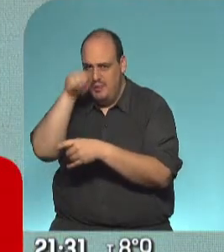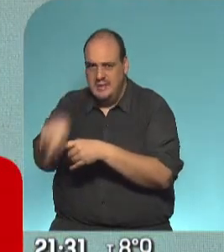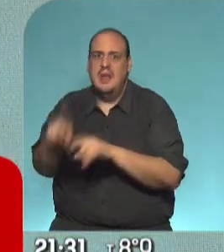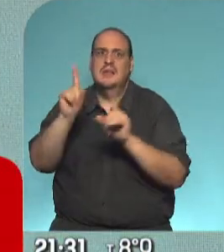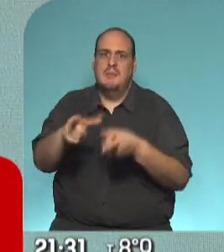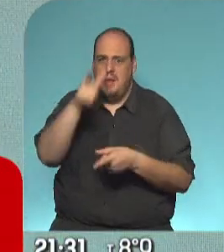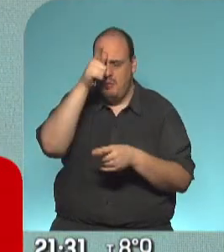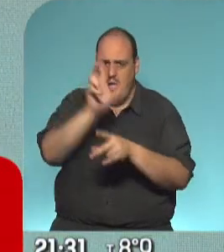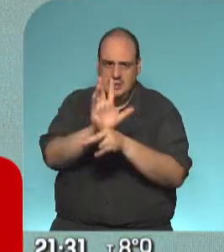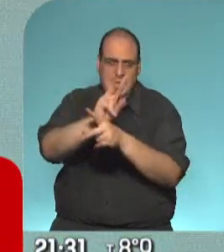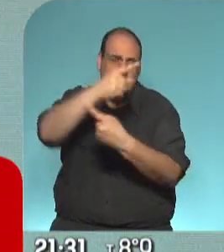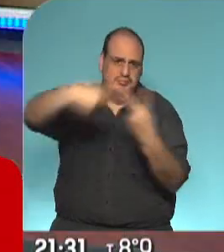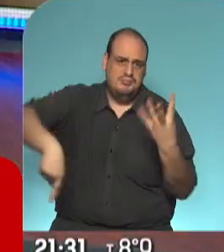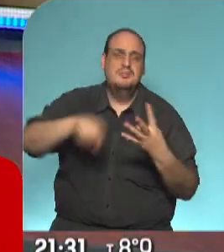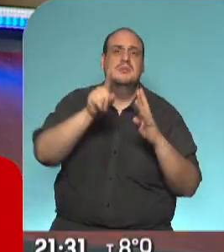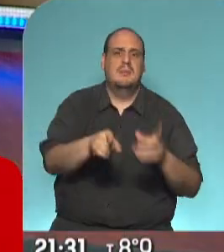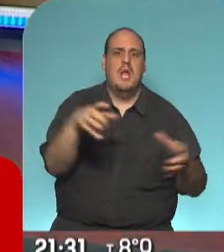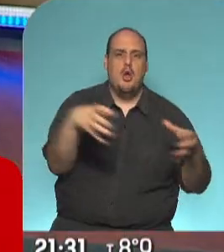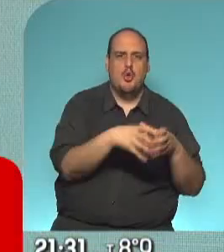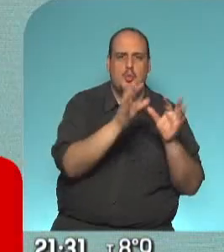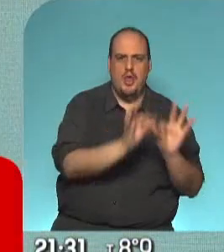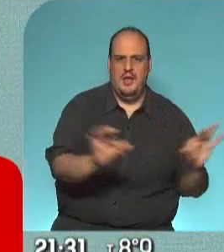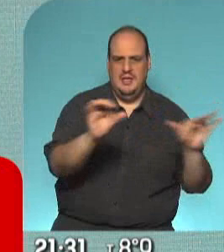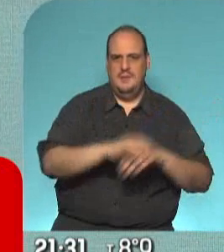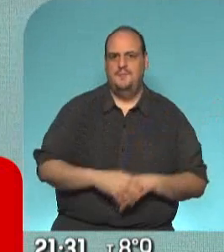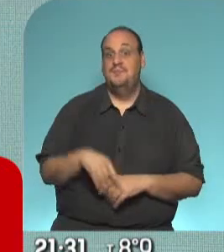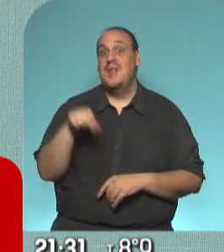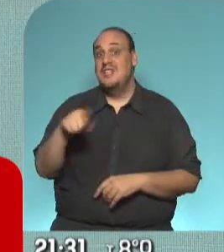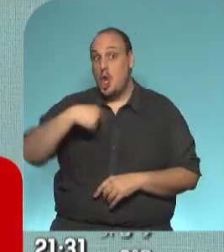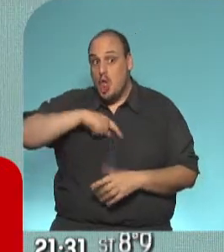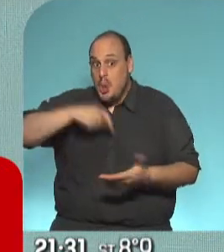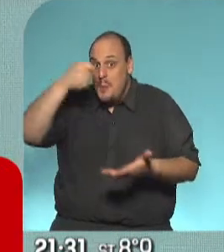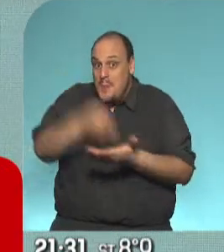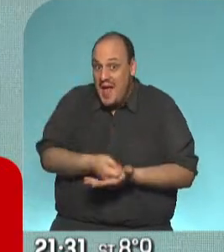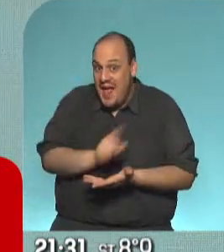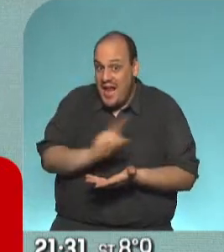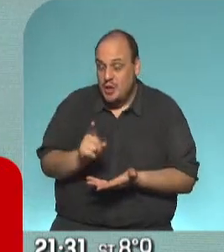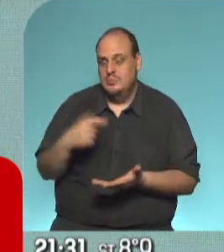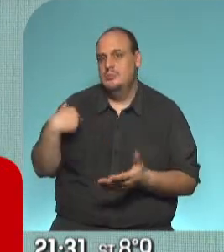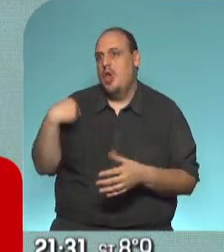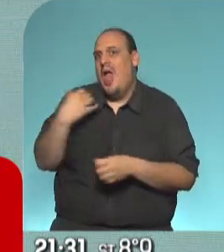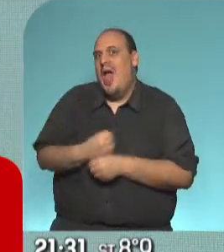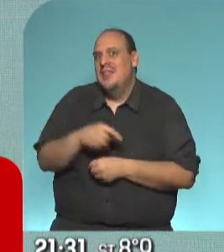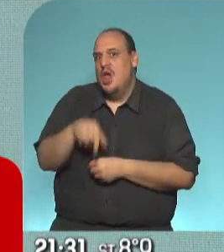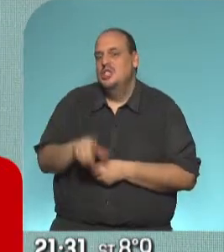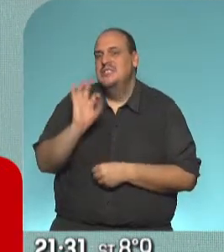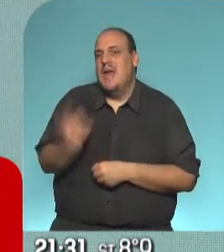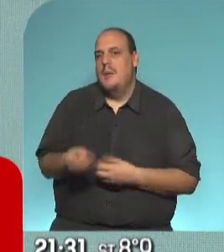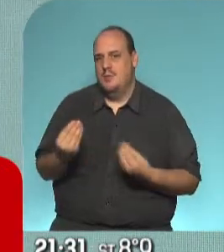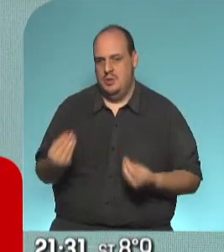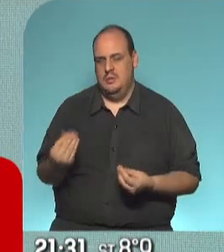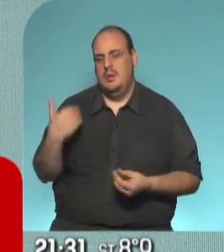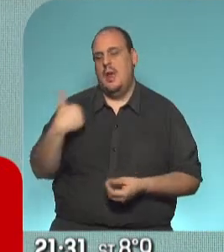lugar a dudas. Bueno, esto, como decía Nazarena, no es lo que va a costar, no es lo que vamos a pagar nosotros. Por ahora, lo que se sabe es que Argentina va